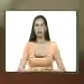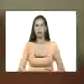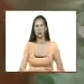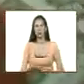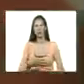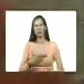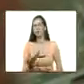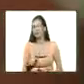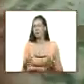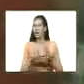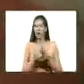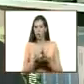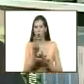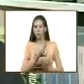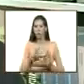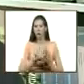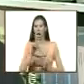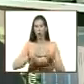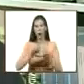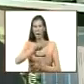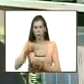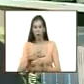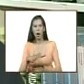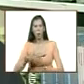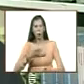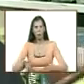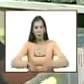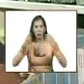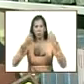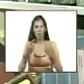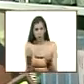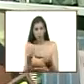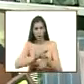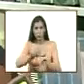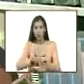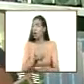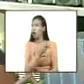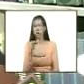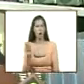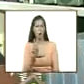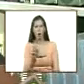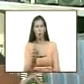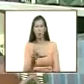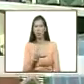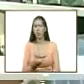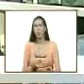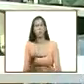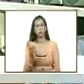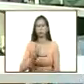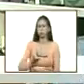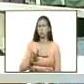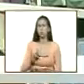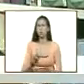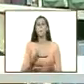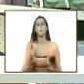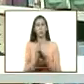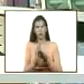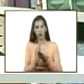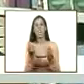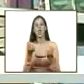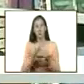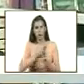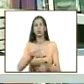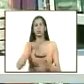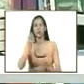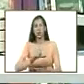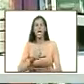la implementación de esta ley como dicen algunos críticos dañar la economía nacional No al contrario al contrario la protege lo que busca la